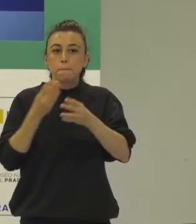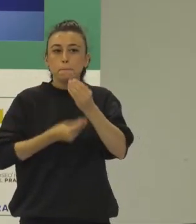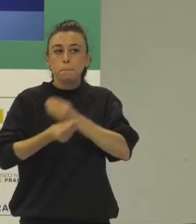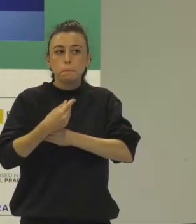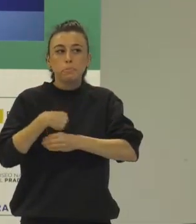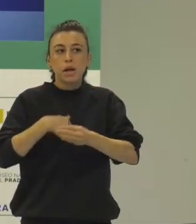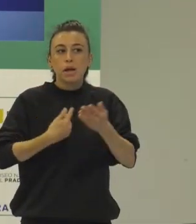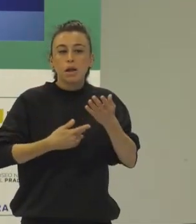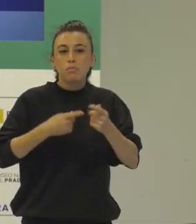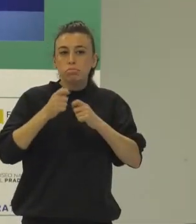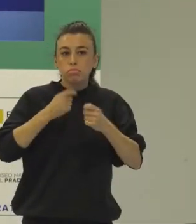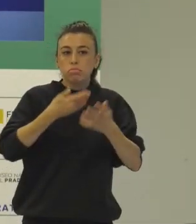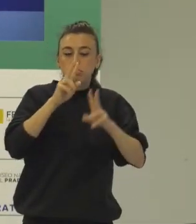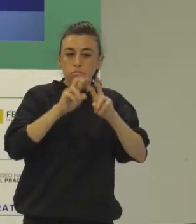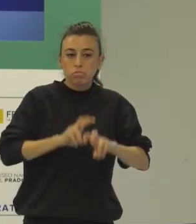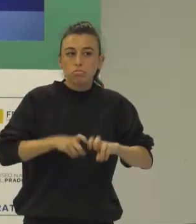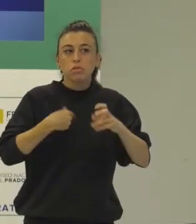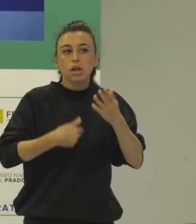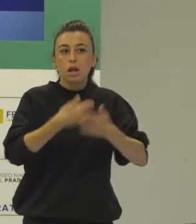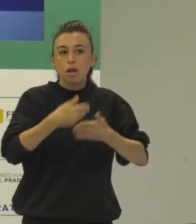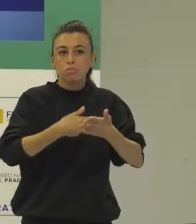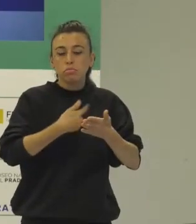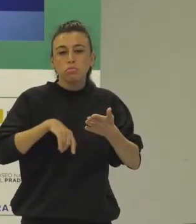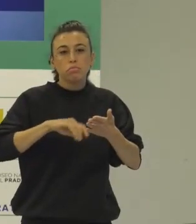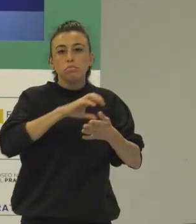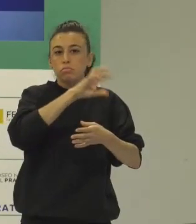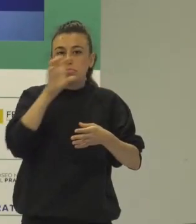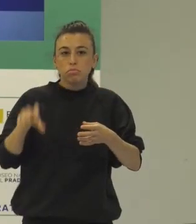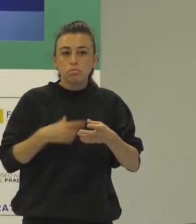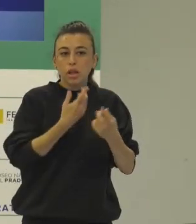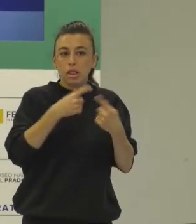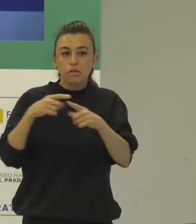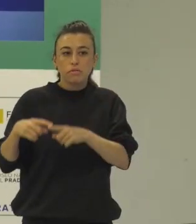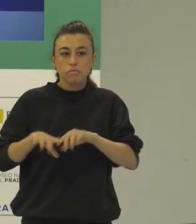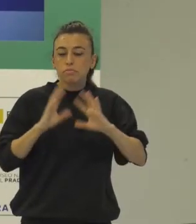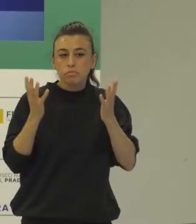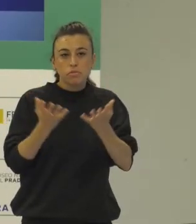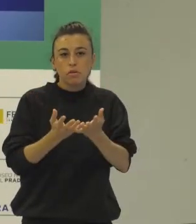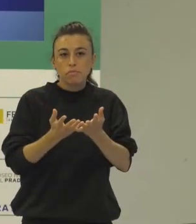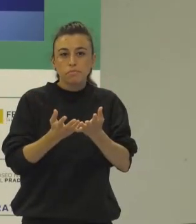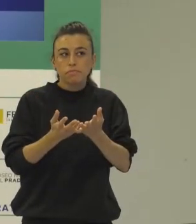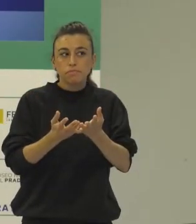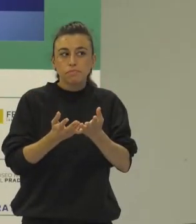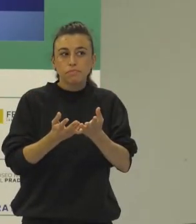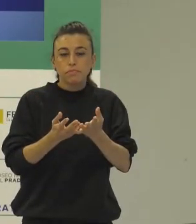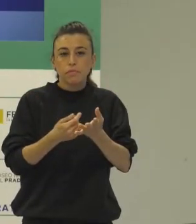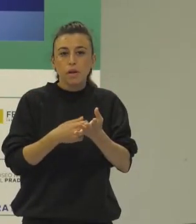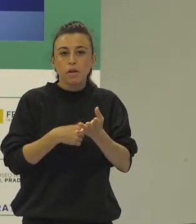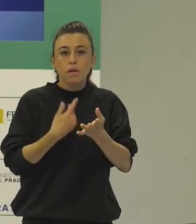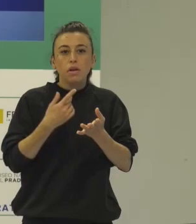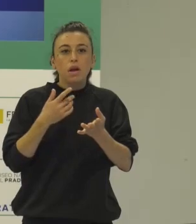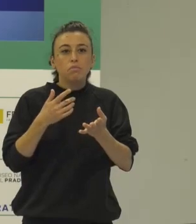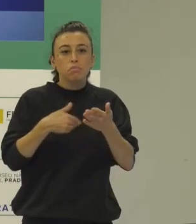The New York Times, BBC World, Al Jazeera, Vice News, El País, Internazionale y la revista Gato Pardo, entre otros